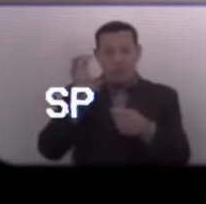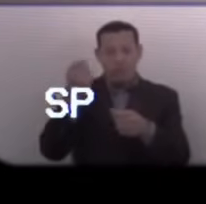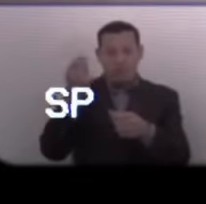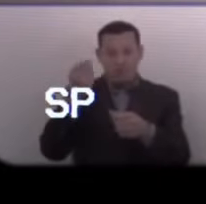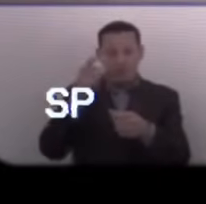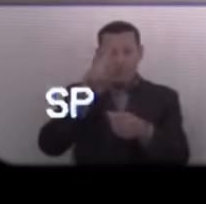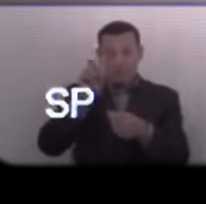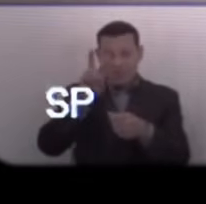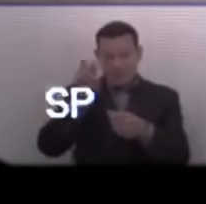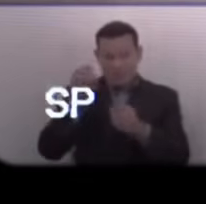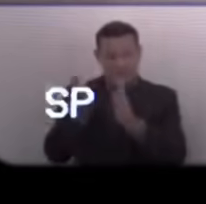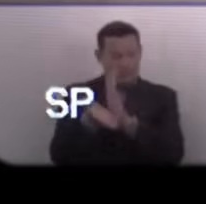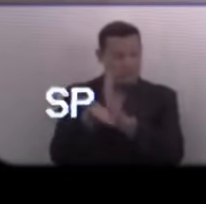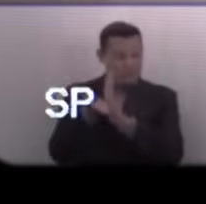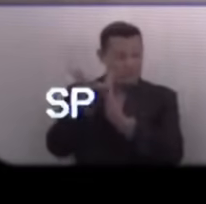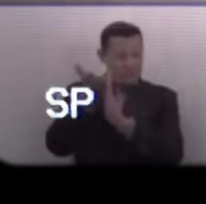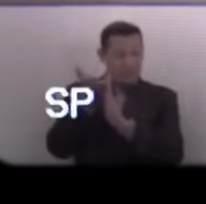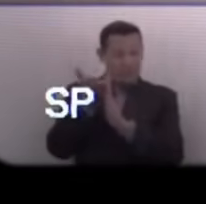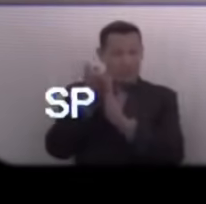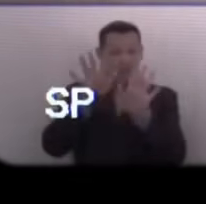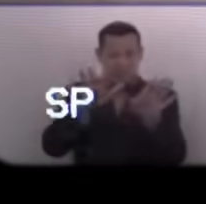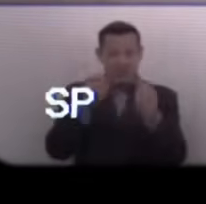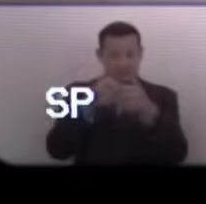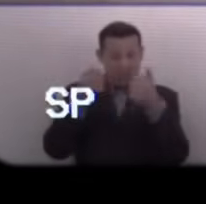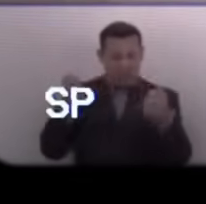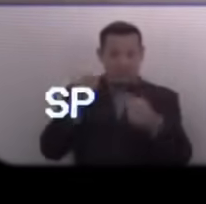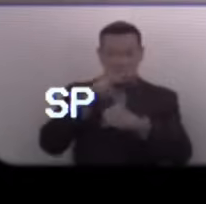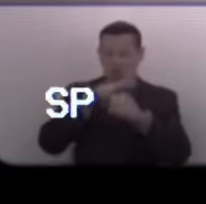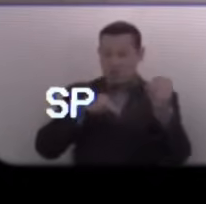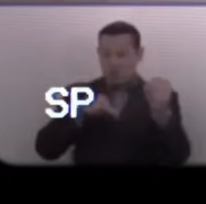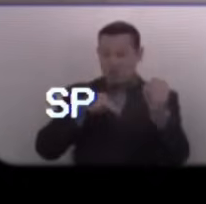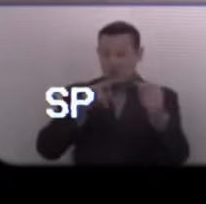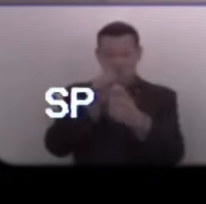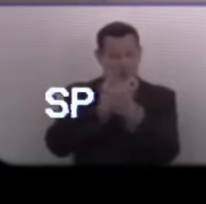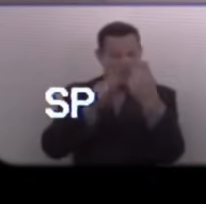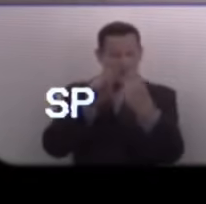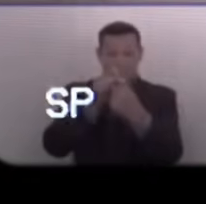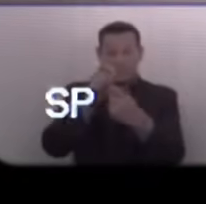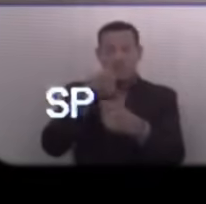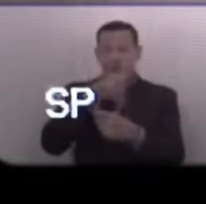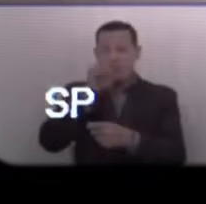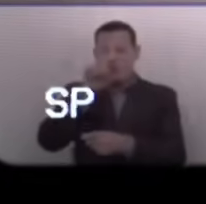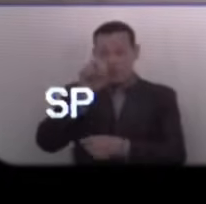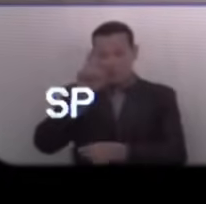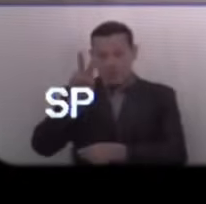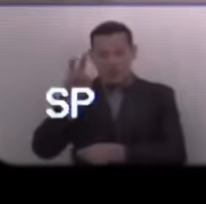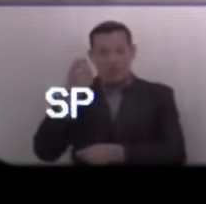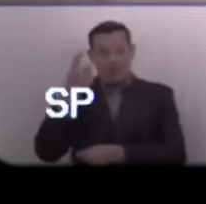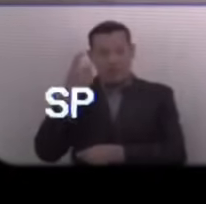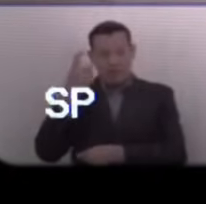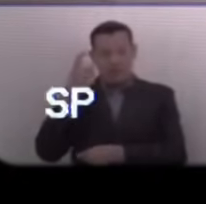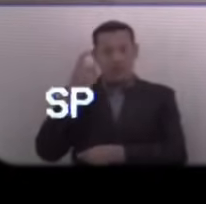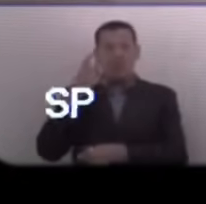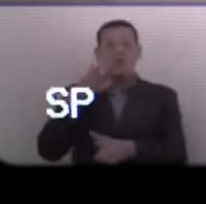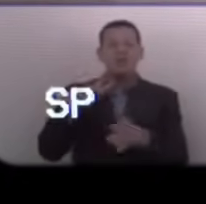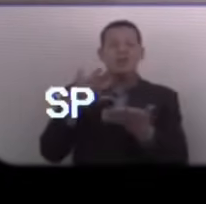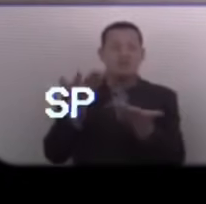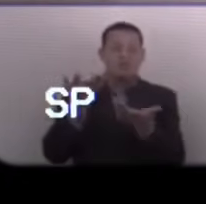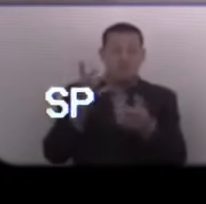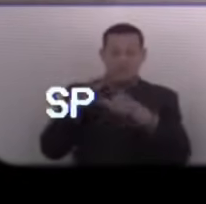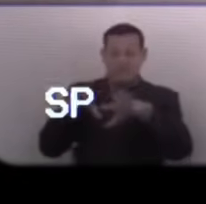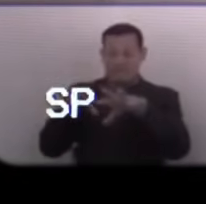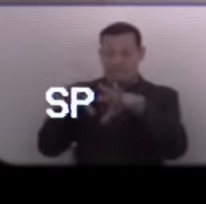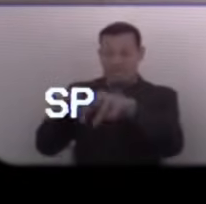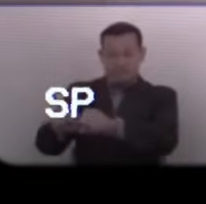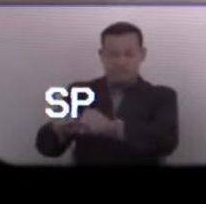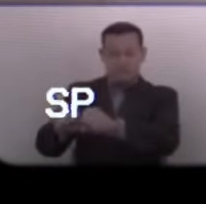había crecido a 10 millones de dólares, todavía no tenemos el dato de 2022. ¿Qué se han